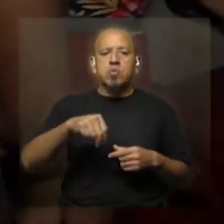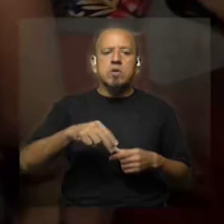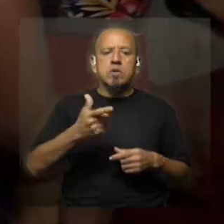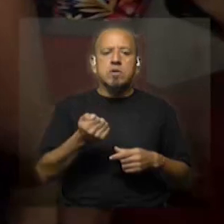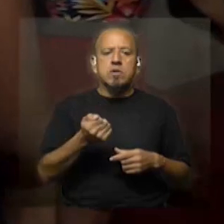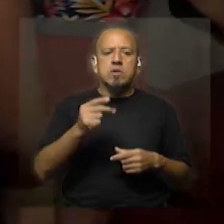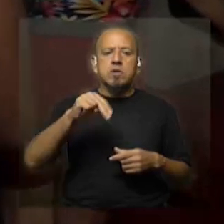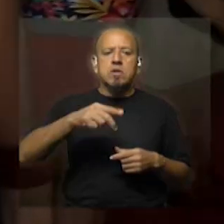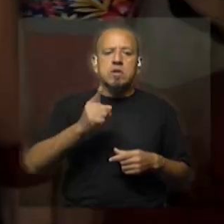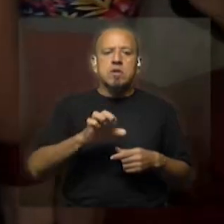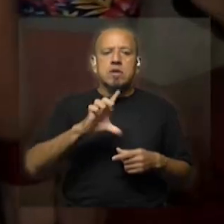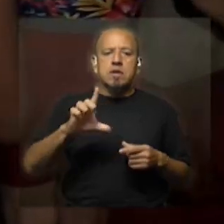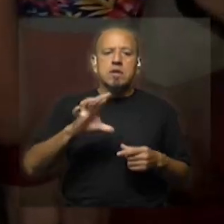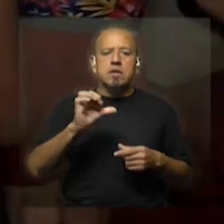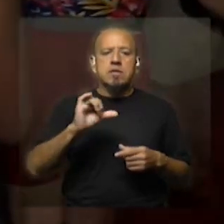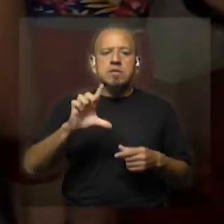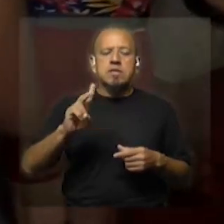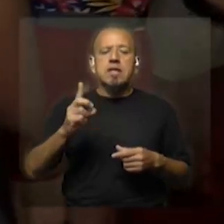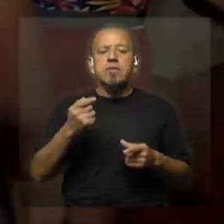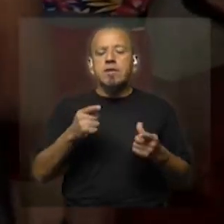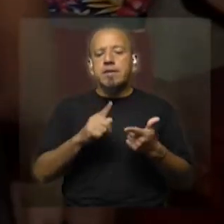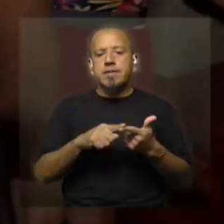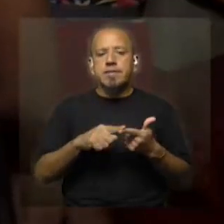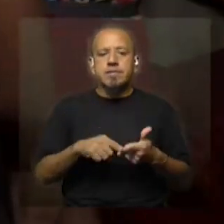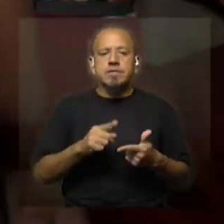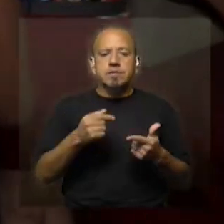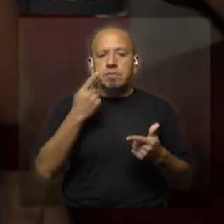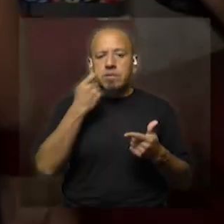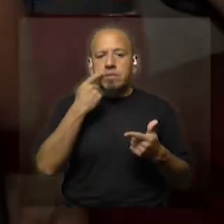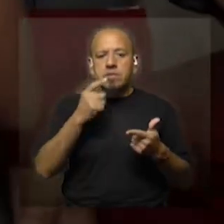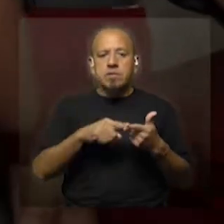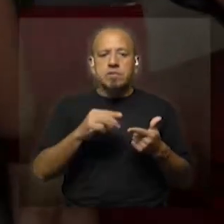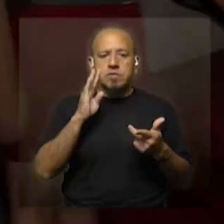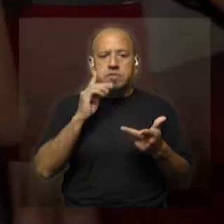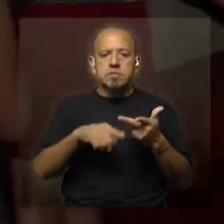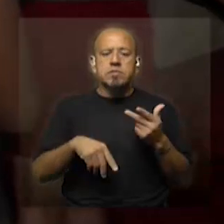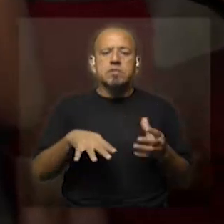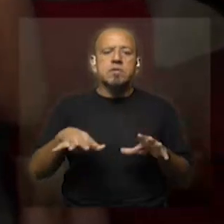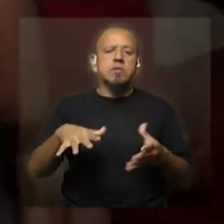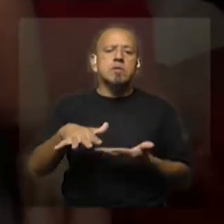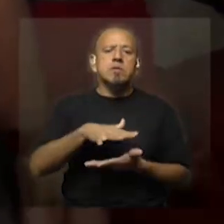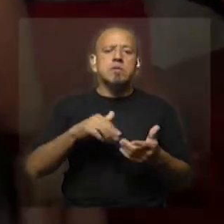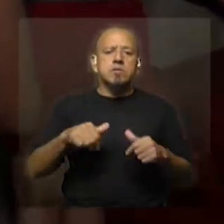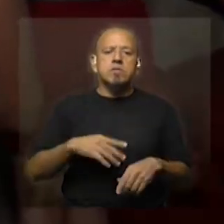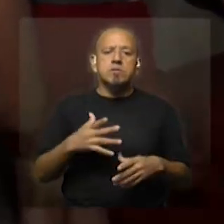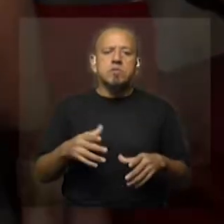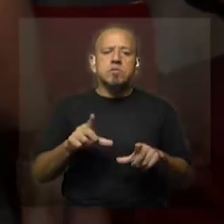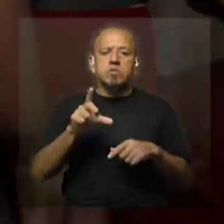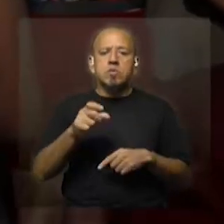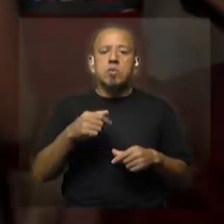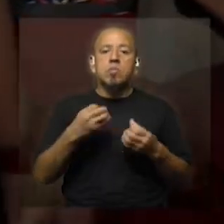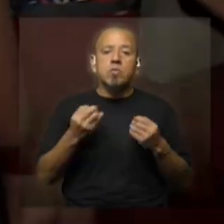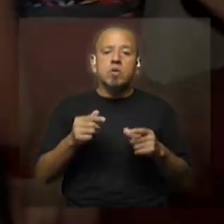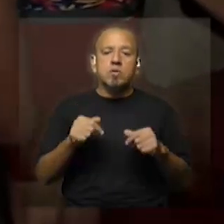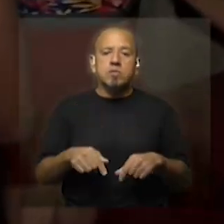llama Juan Ángel Silva también, Juan Ángel Silva Escuder. Bueno, está mi papá, mamá, vecino del barrio, o sea que también dan una mano, obvio, y porque es como te